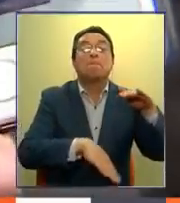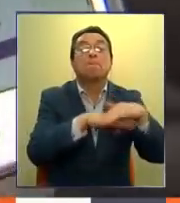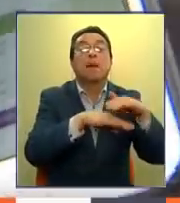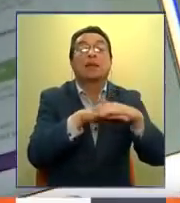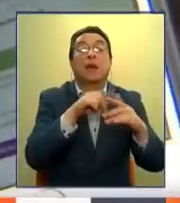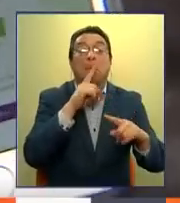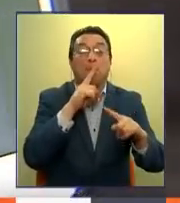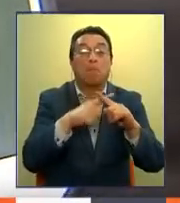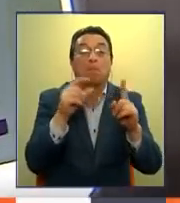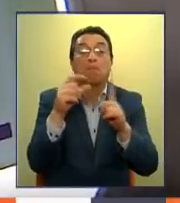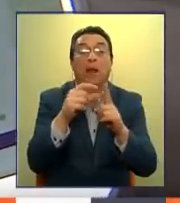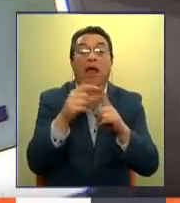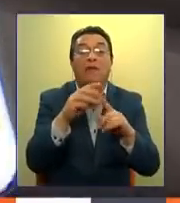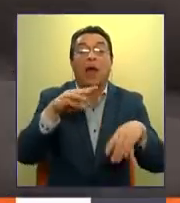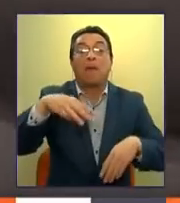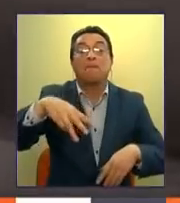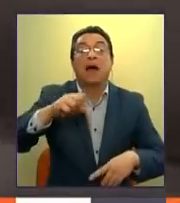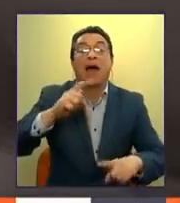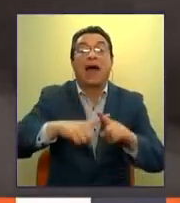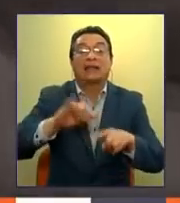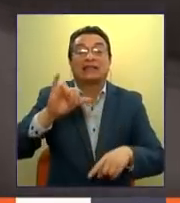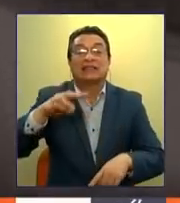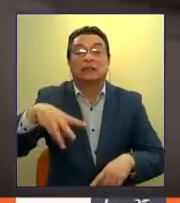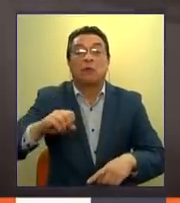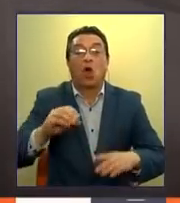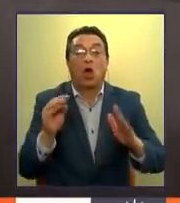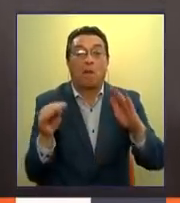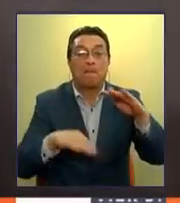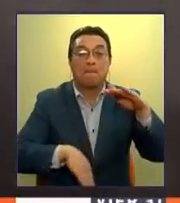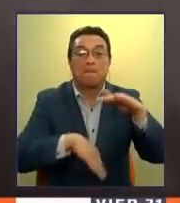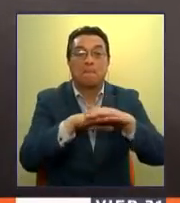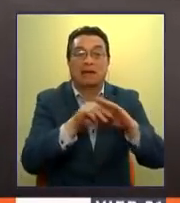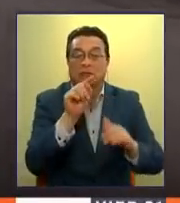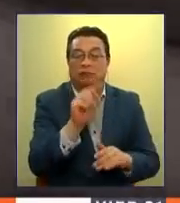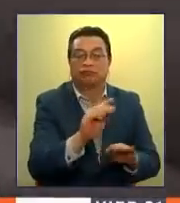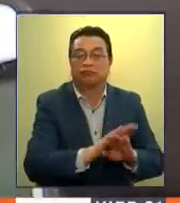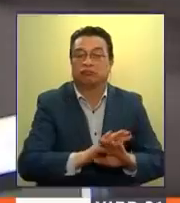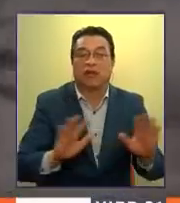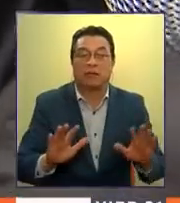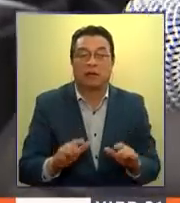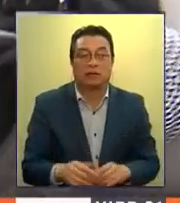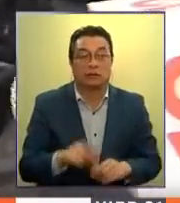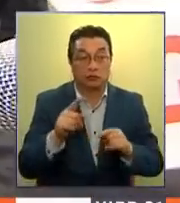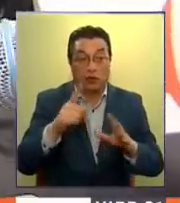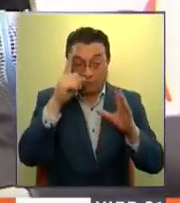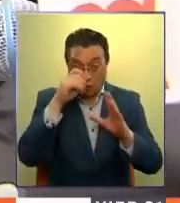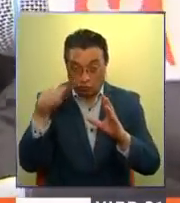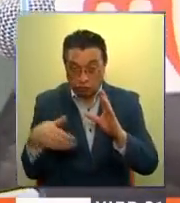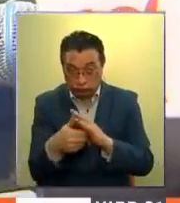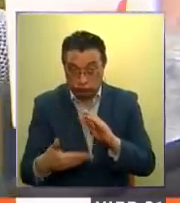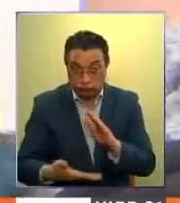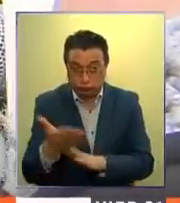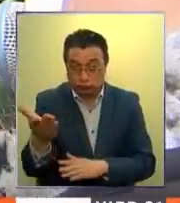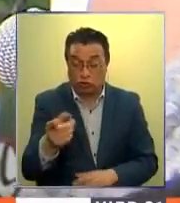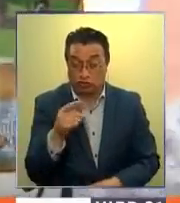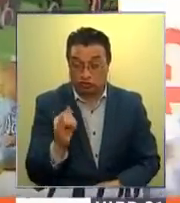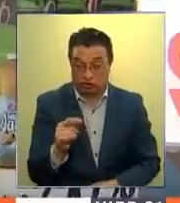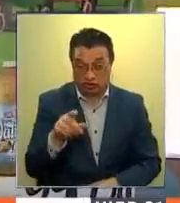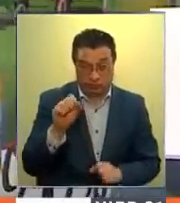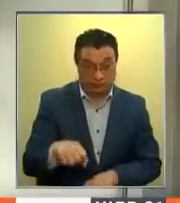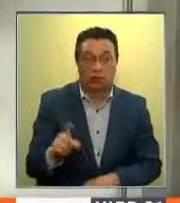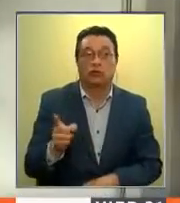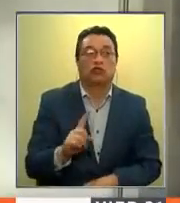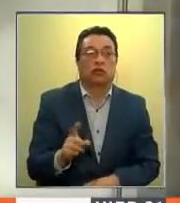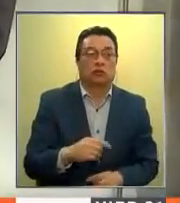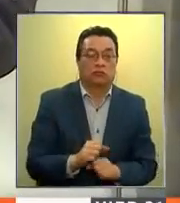¿Usted sabría subir una foto de su carnet a este formulario? No. ¿Qué le parece? Porque que no me